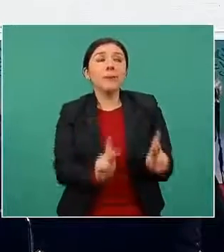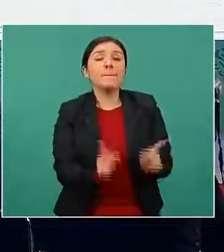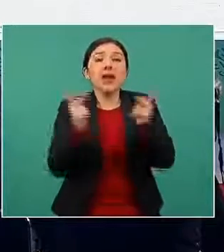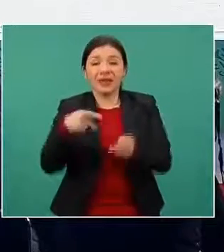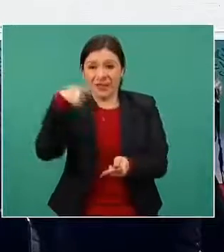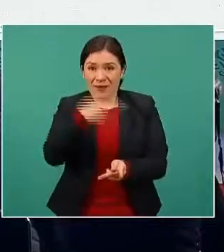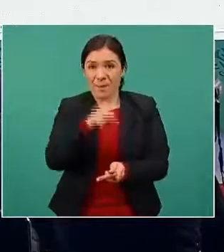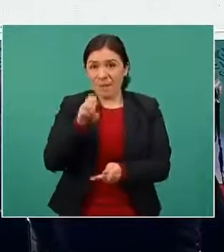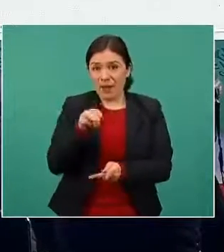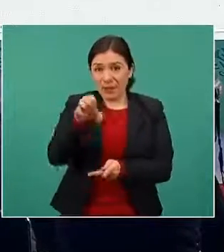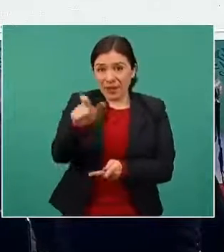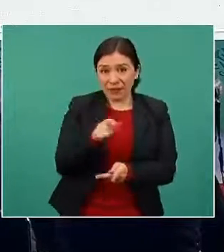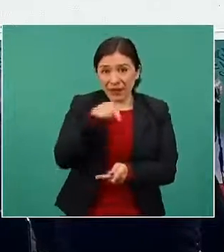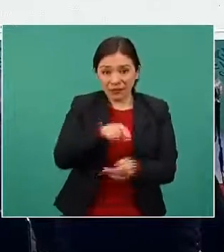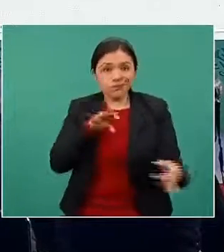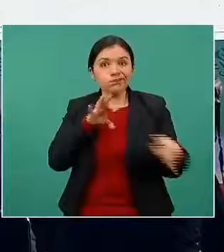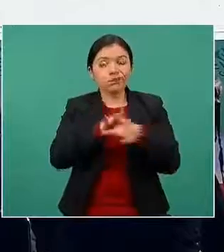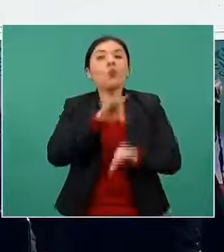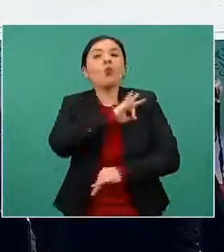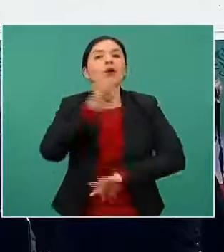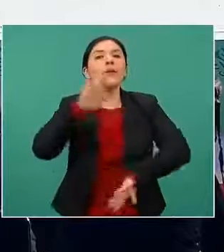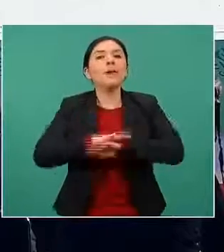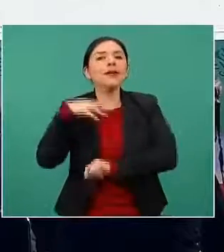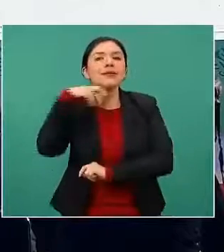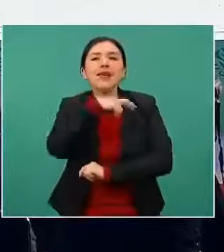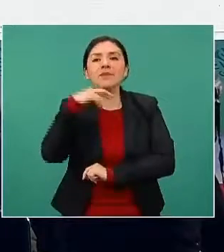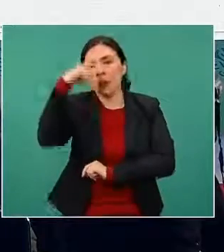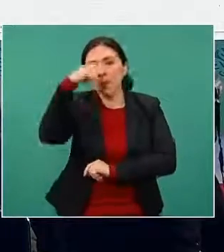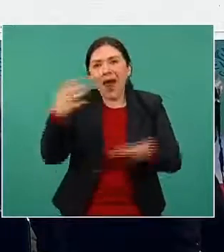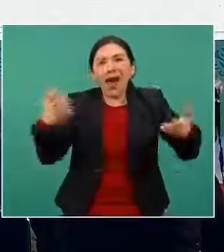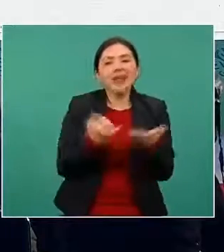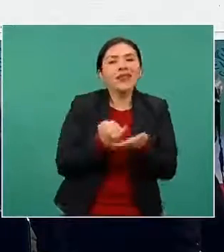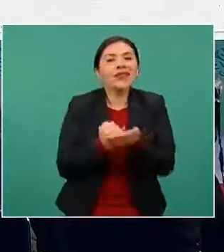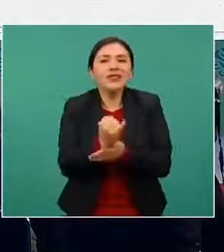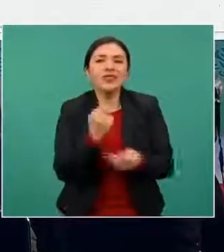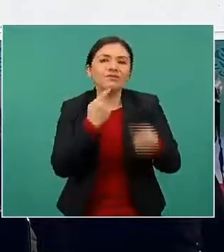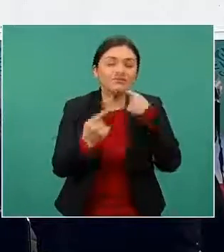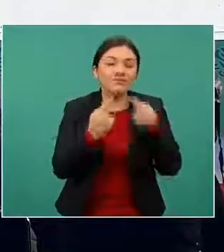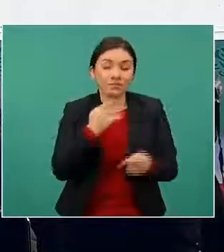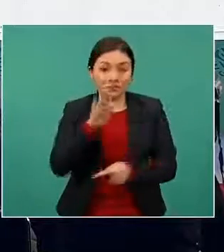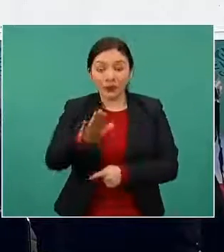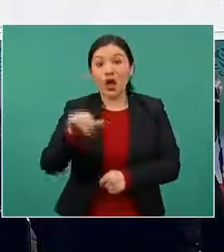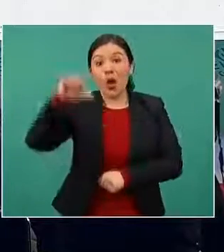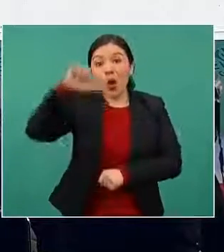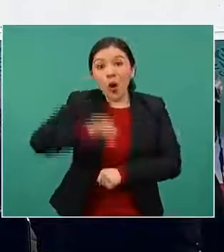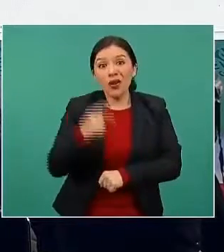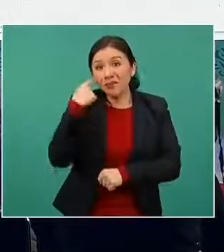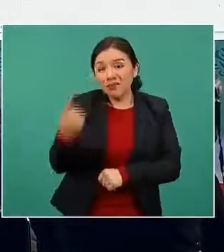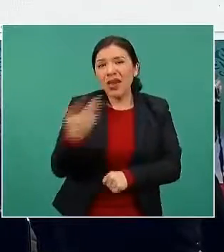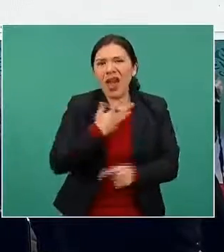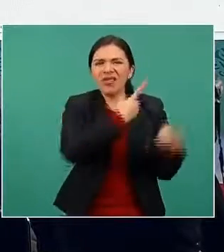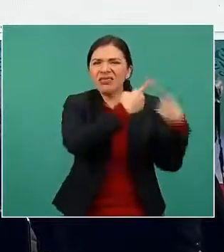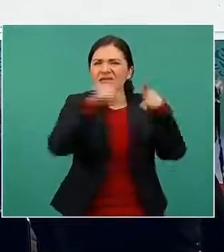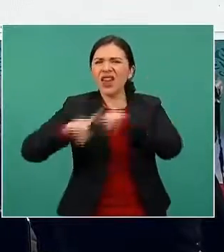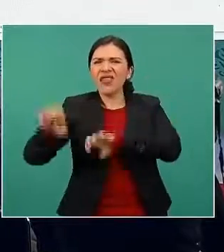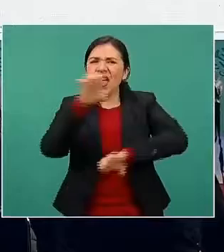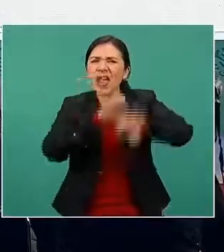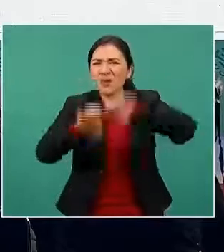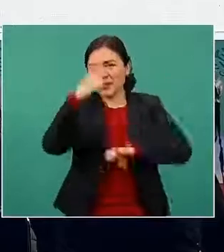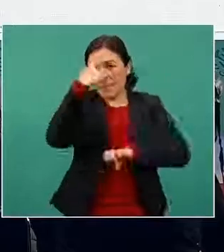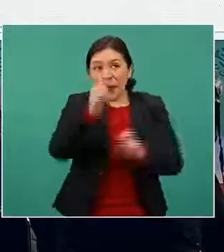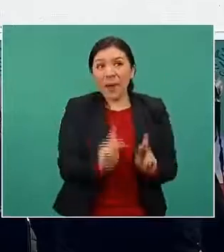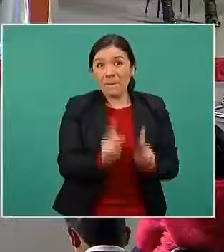Pemex y que hará más ágil la toma de decisiones. Hoy, dado que hay varias empresas involucradas en